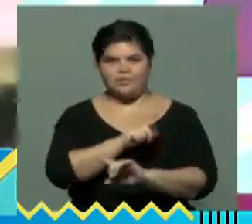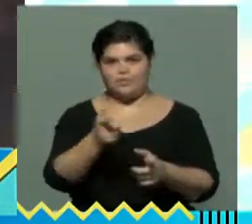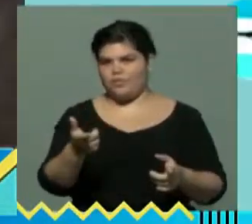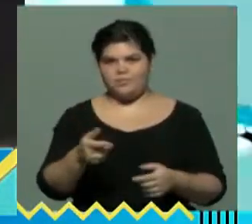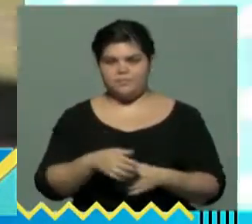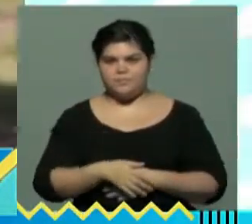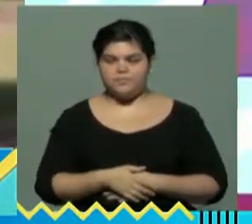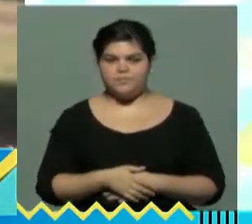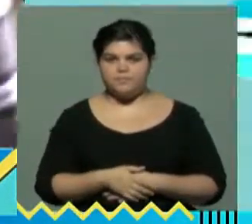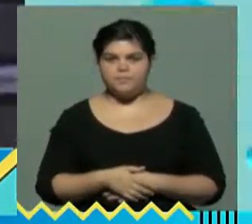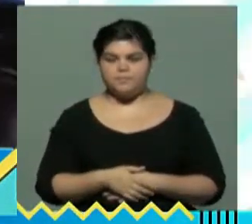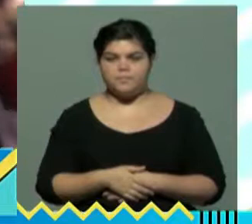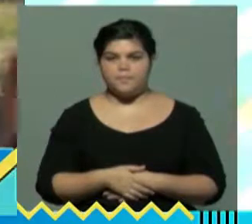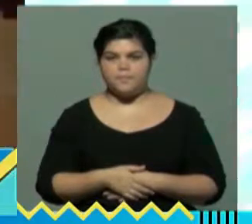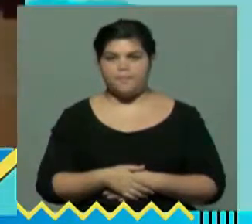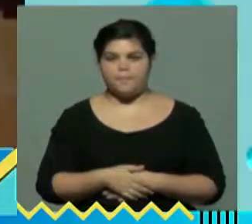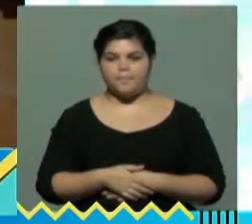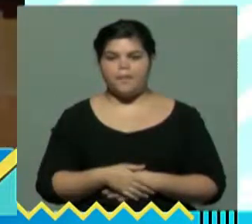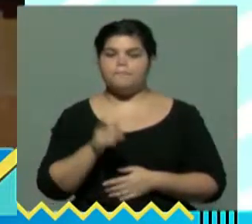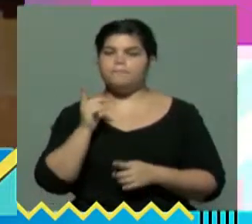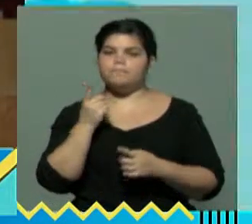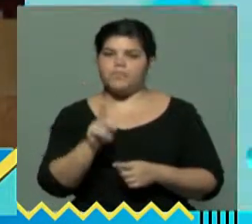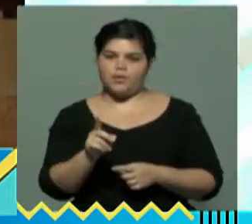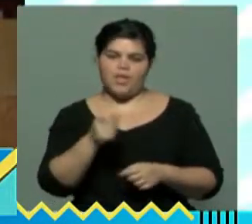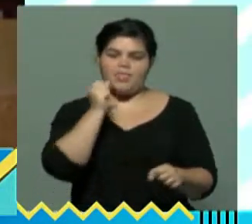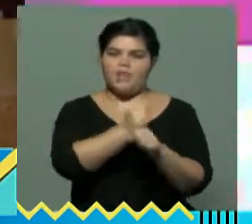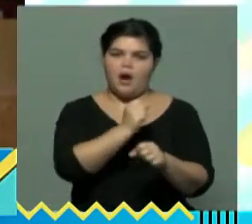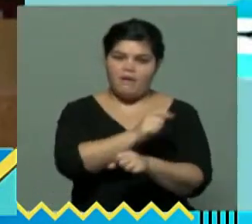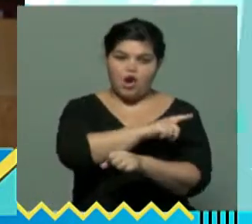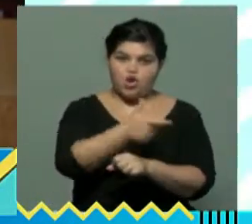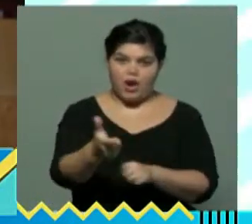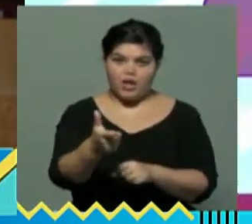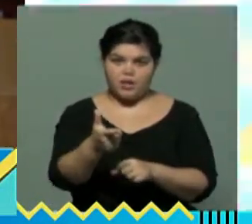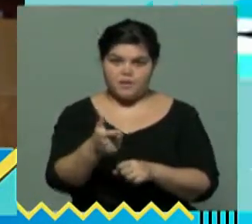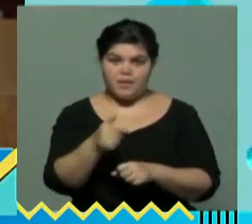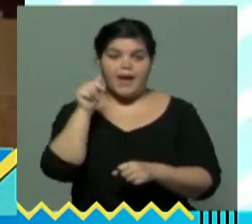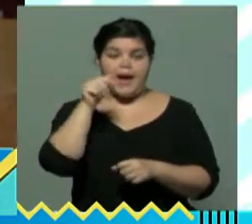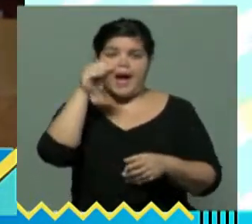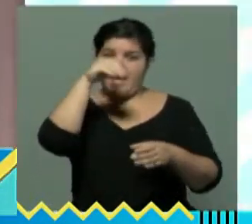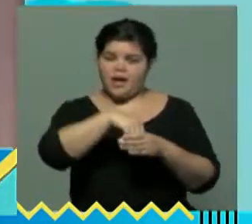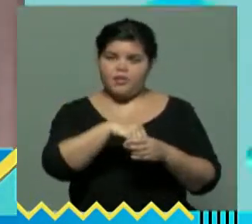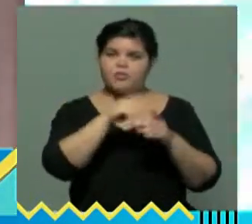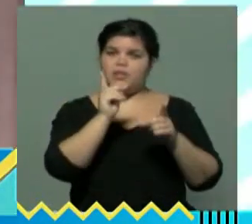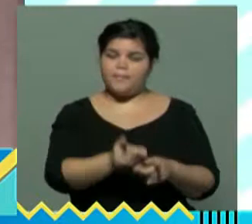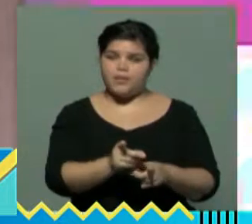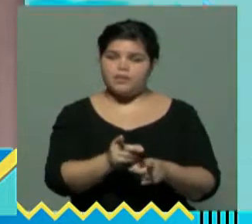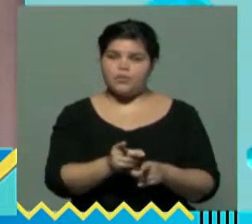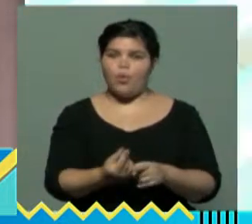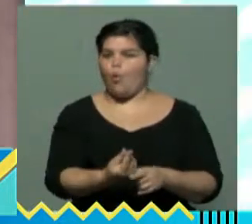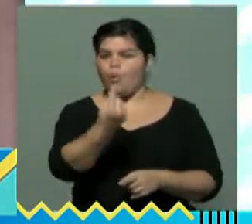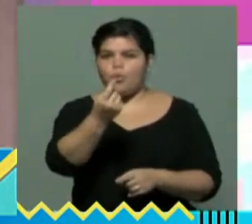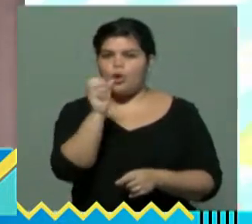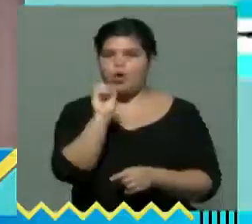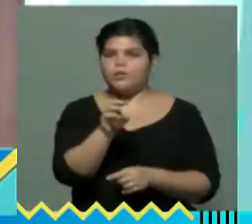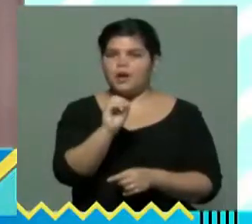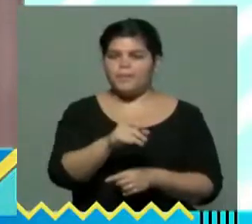Pero dentro de los tipos de desempleo, de la forma de desempleo, hay alguno que se llama